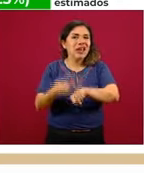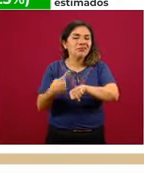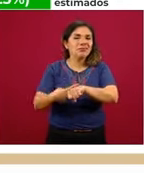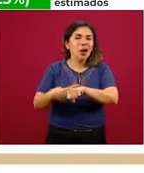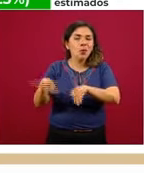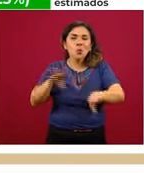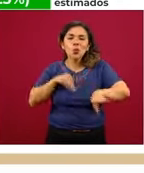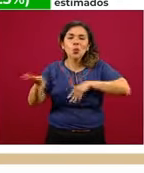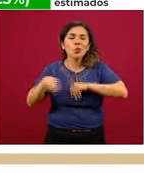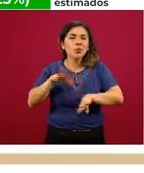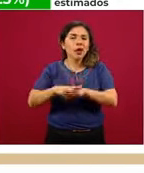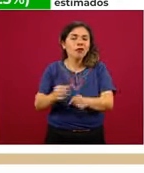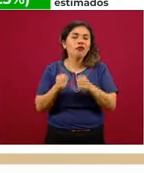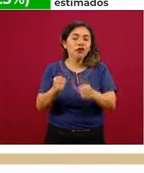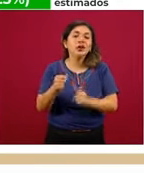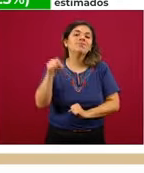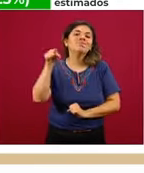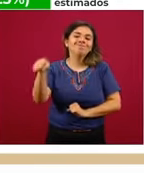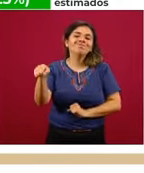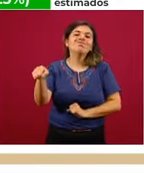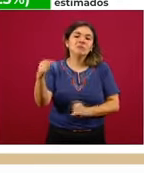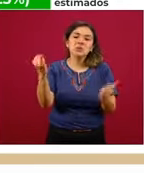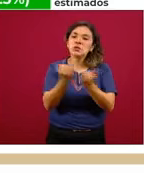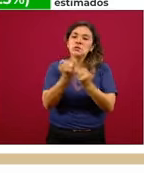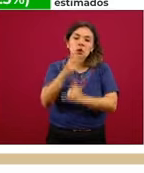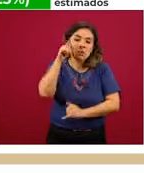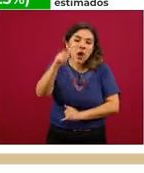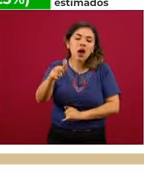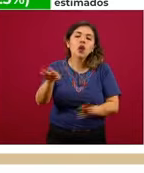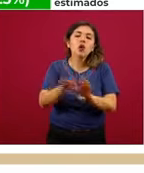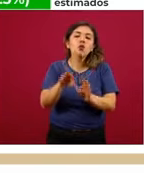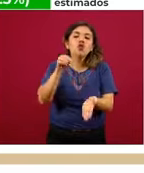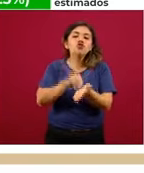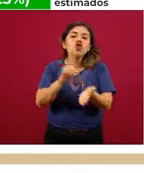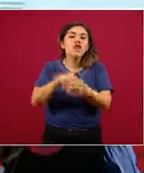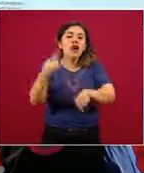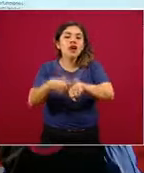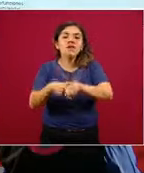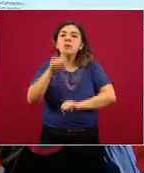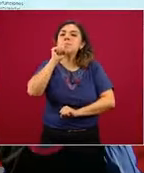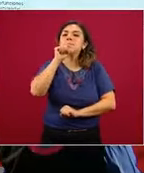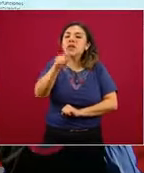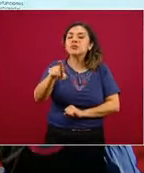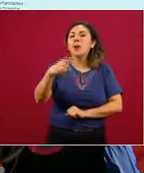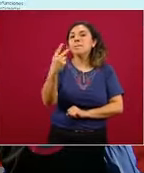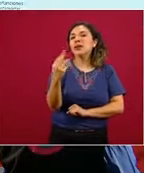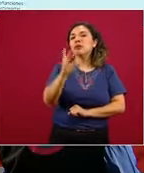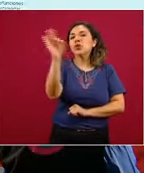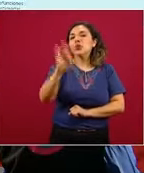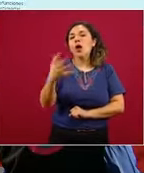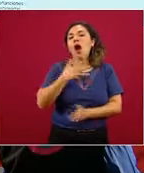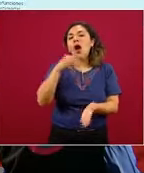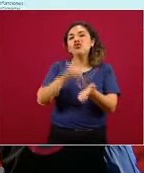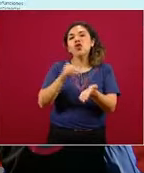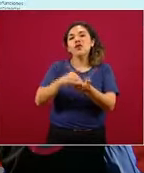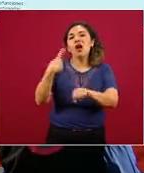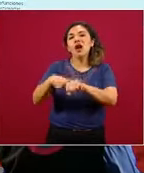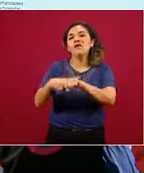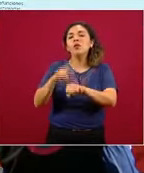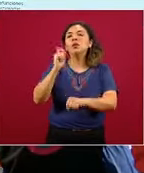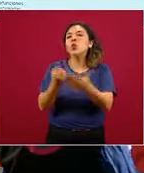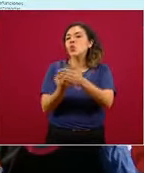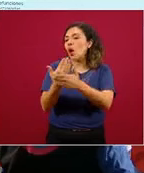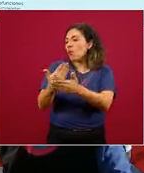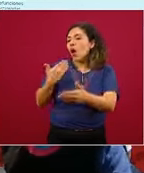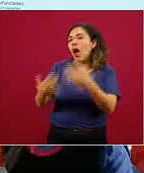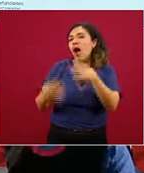la transmisión. Y esto también se ve reflejado en los casos activos. También el 25% son los casos activos en el